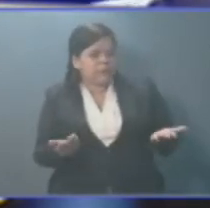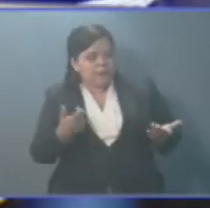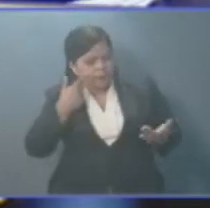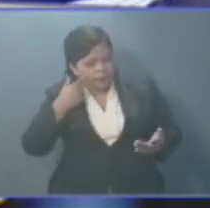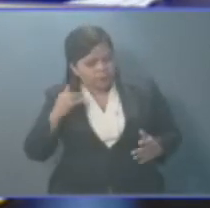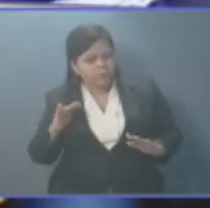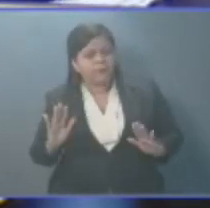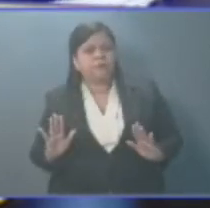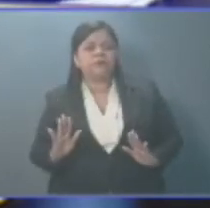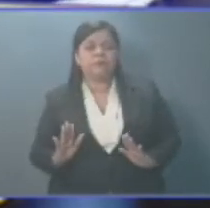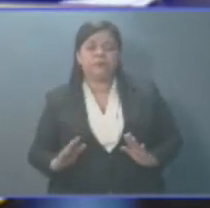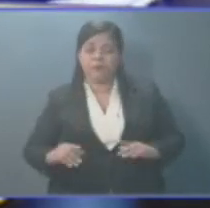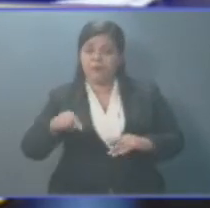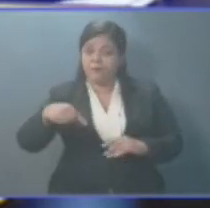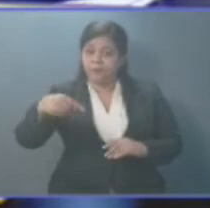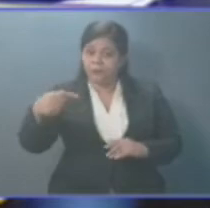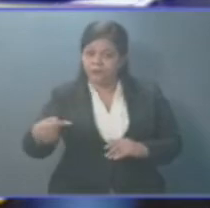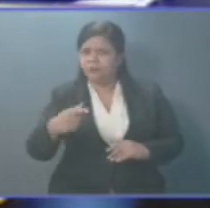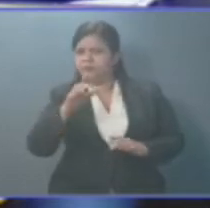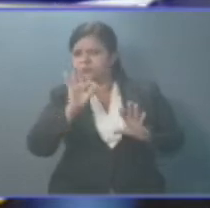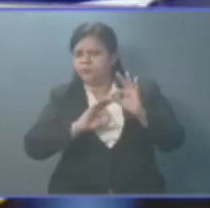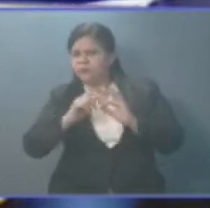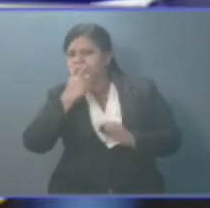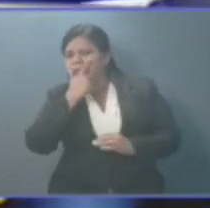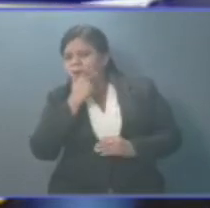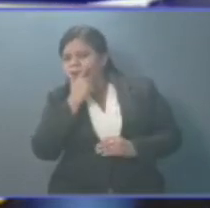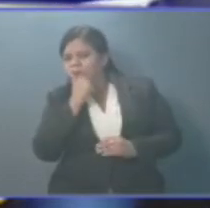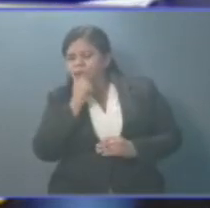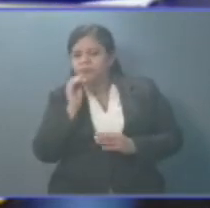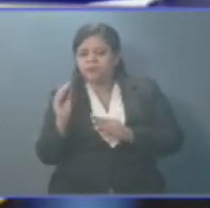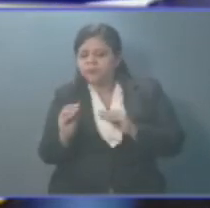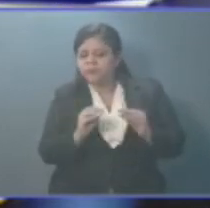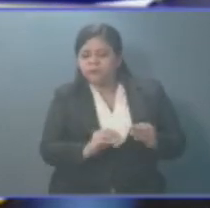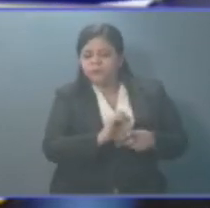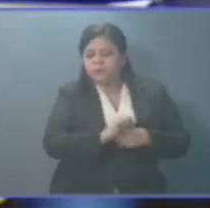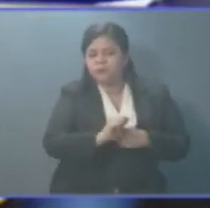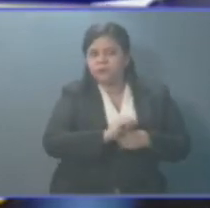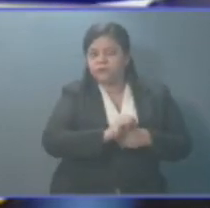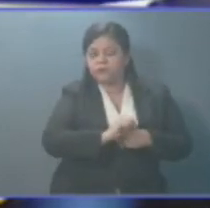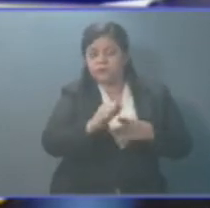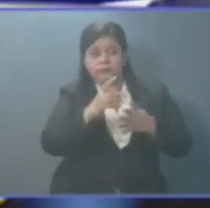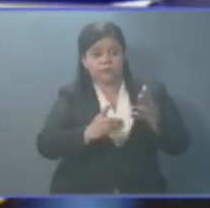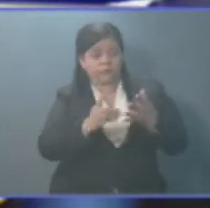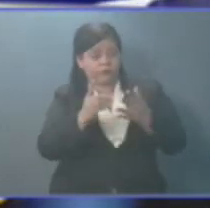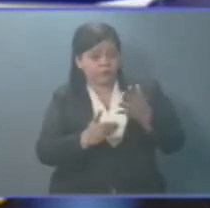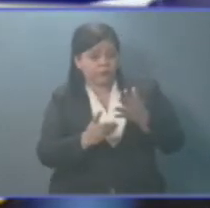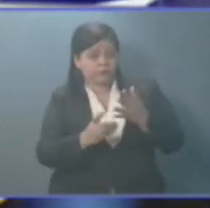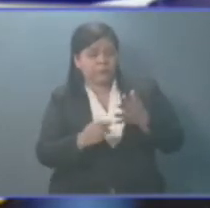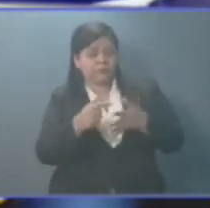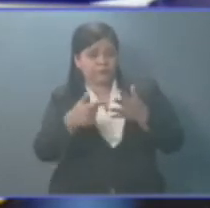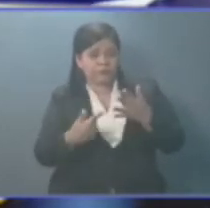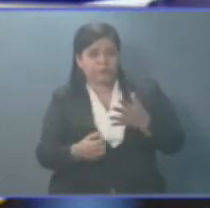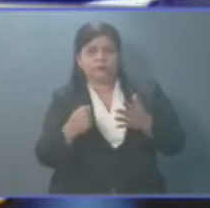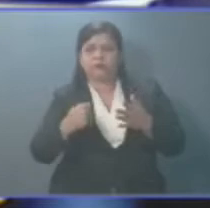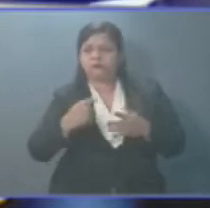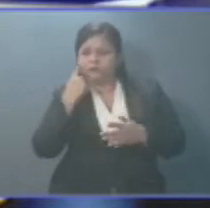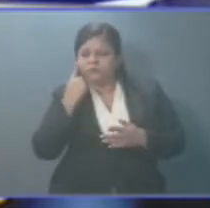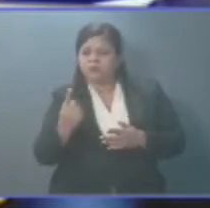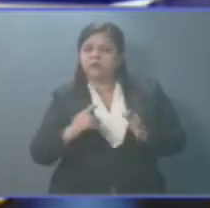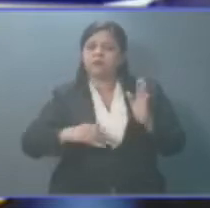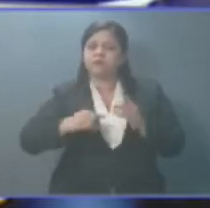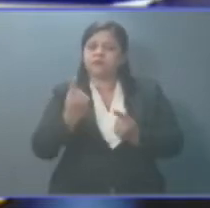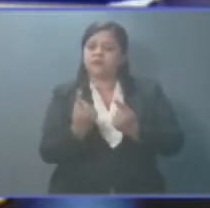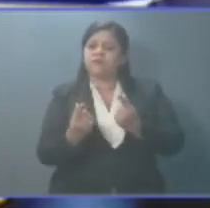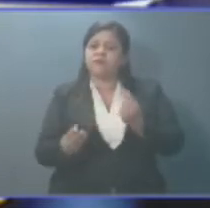de conflictos o dudas sobre la aplicación de las normas de trabajo prevalecerá la más favorable al